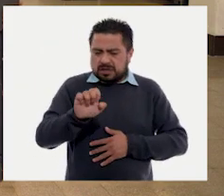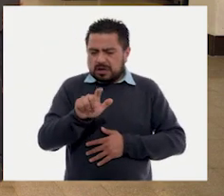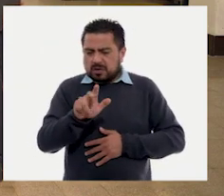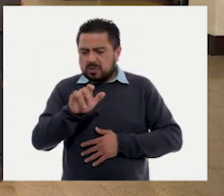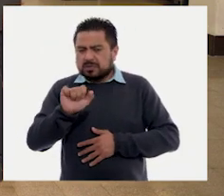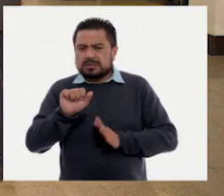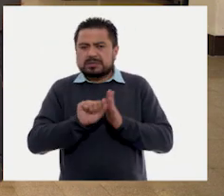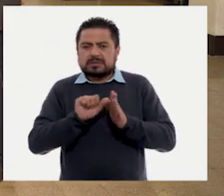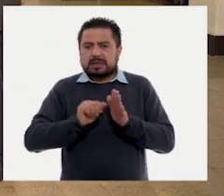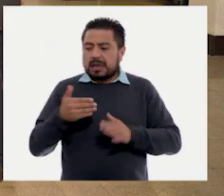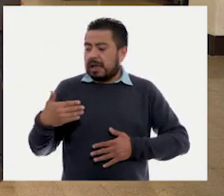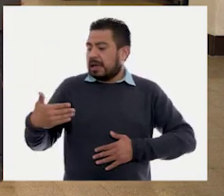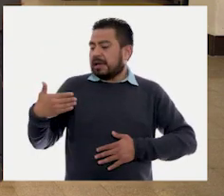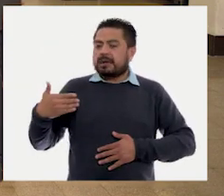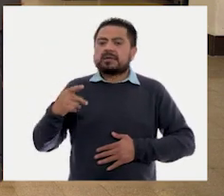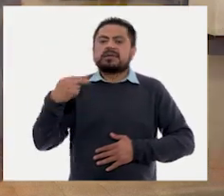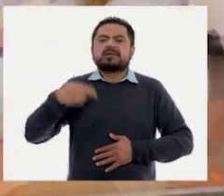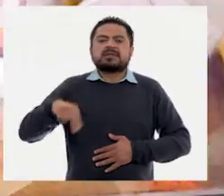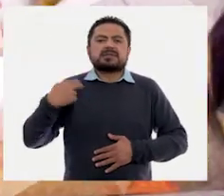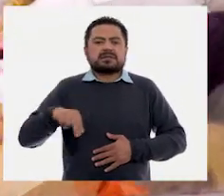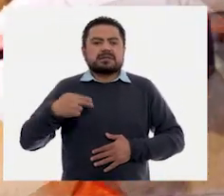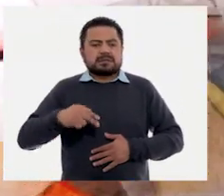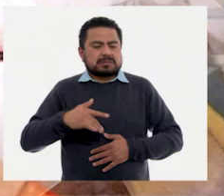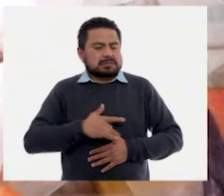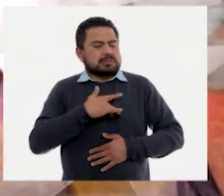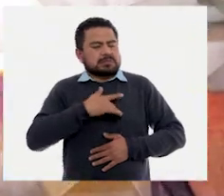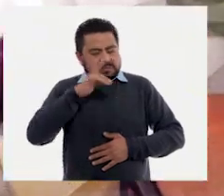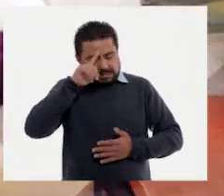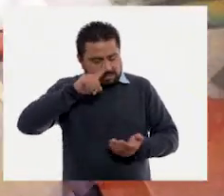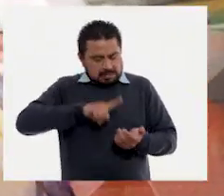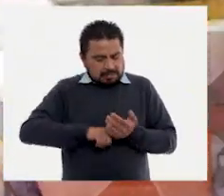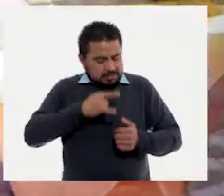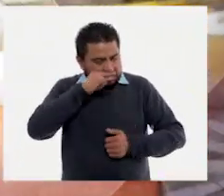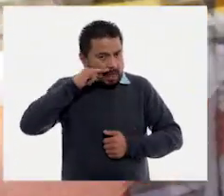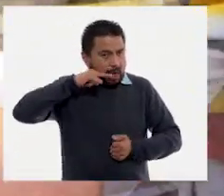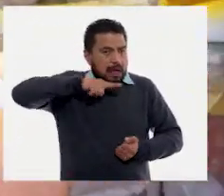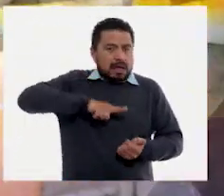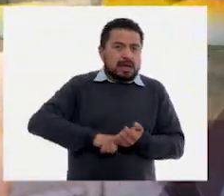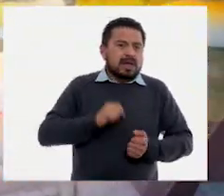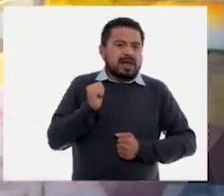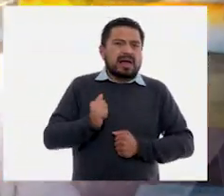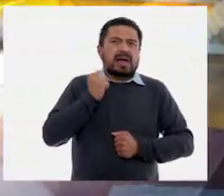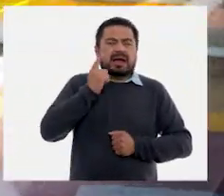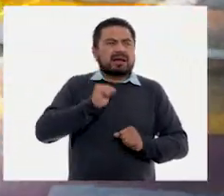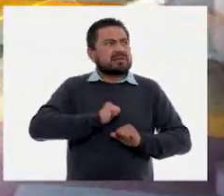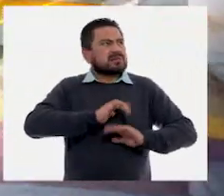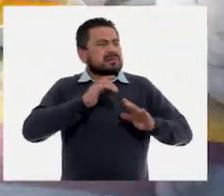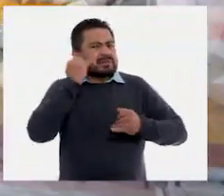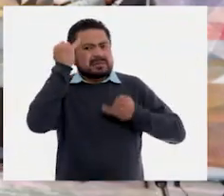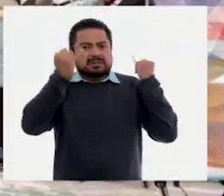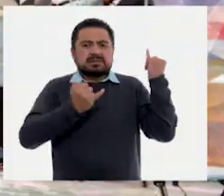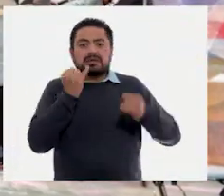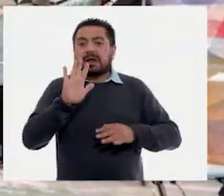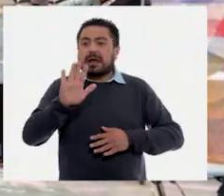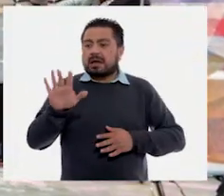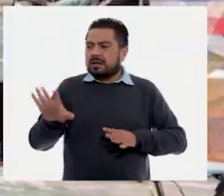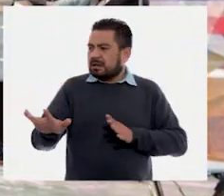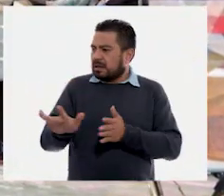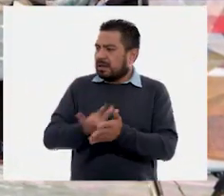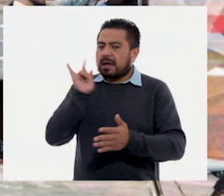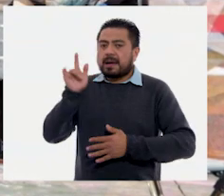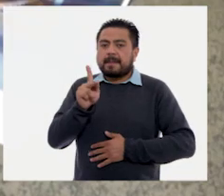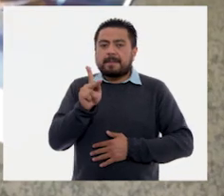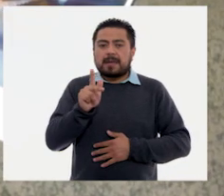unos meses, que se llama Reflejo de lo Invisible, y que es algo alucinante, es enorme. Me influyó muchísimo